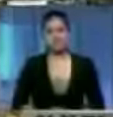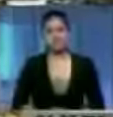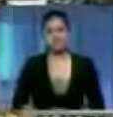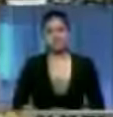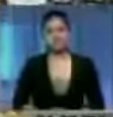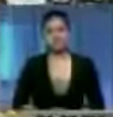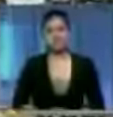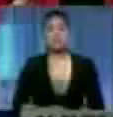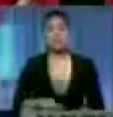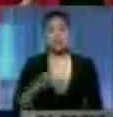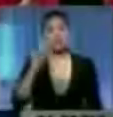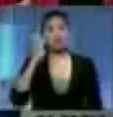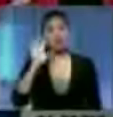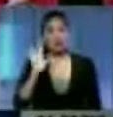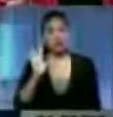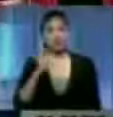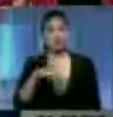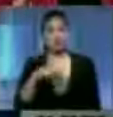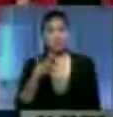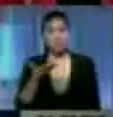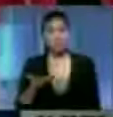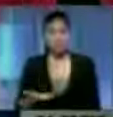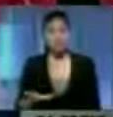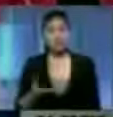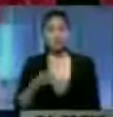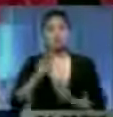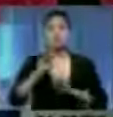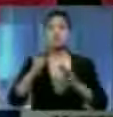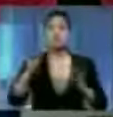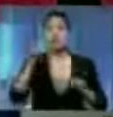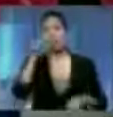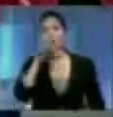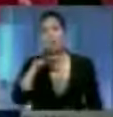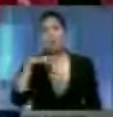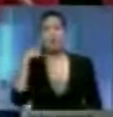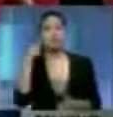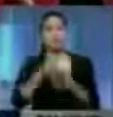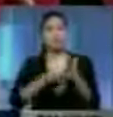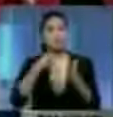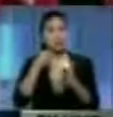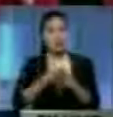Y él cree que puede llamar al pueblo luchador,